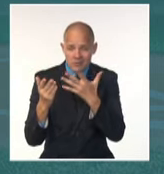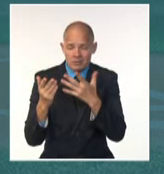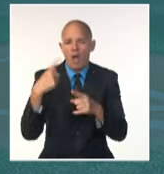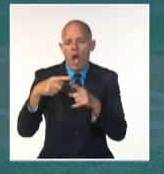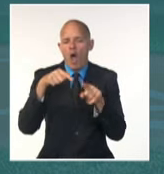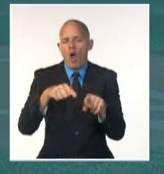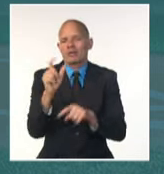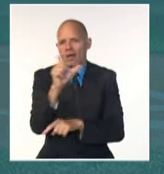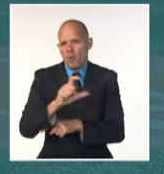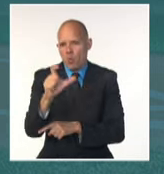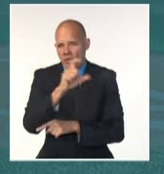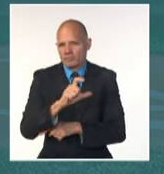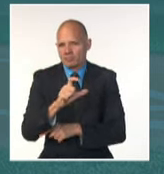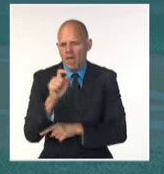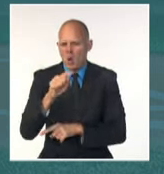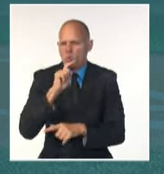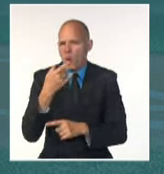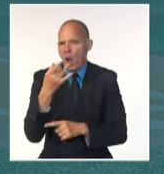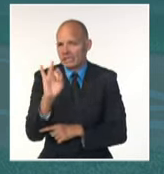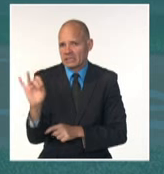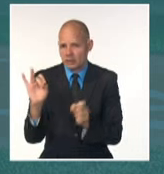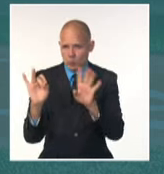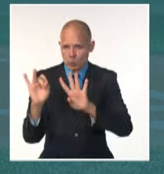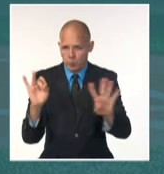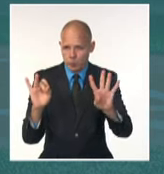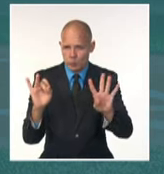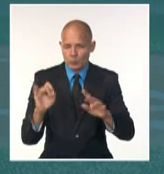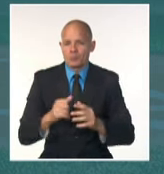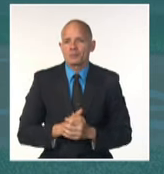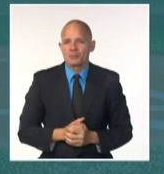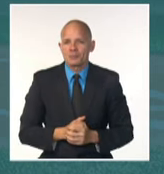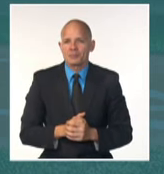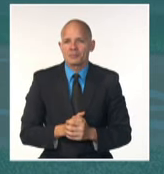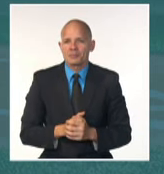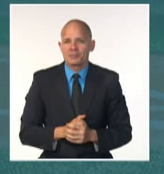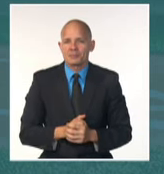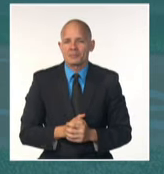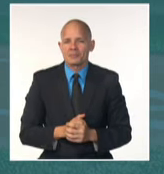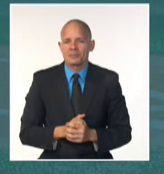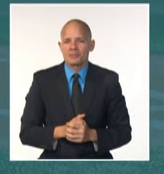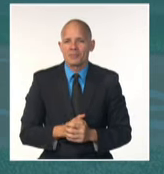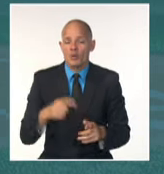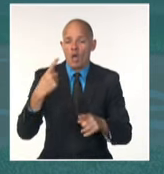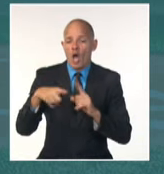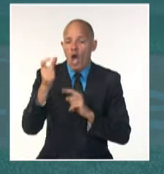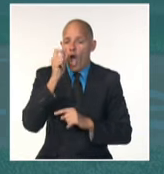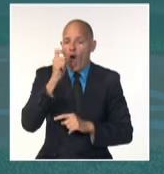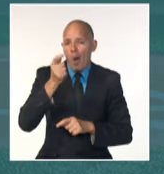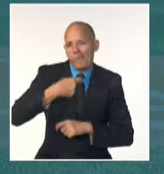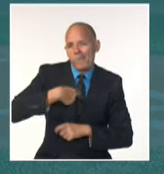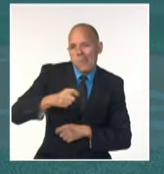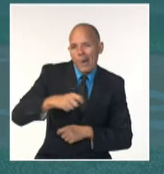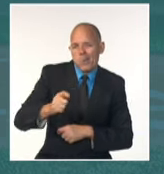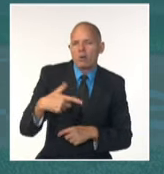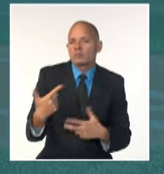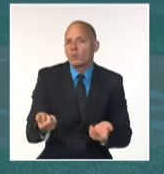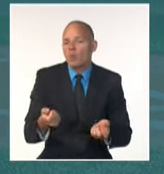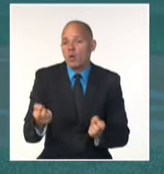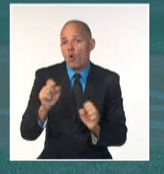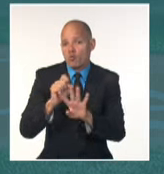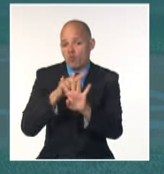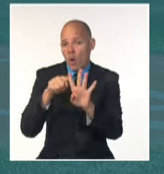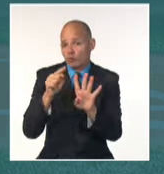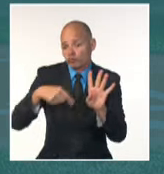a Camagüey, esta vez 7-4 con el 7º rescate de Rodolfo Díaz y batazos de 4 bases para Giovanni Alarcón y Rafael